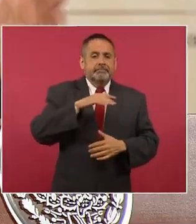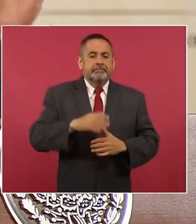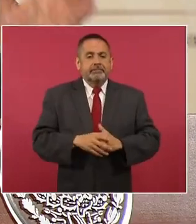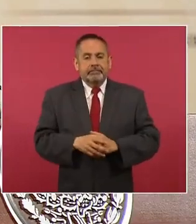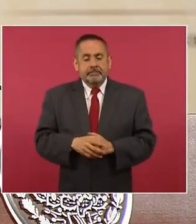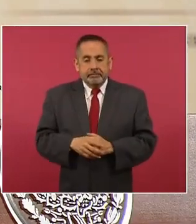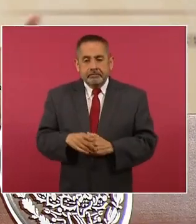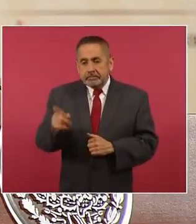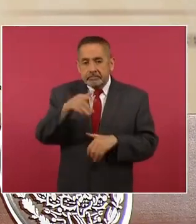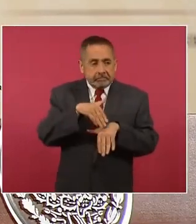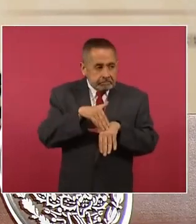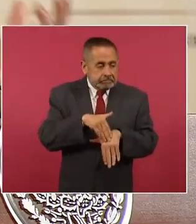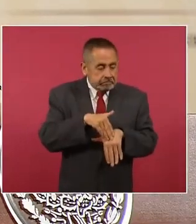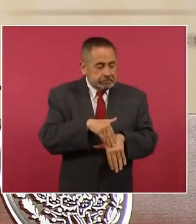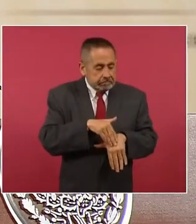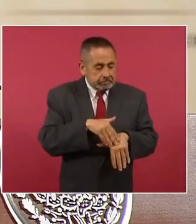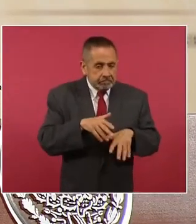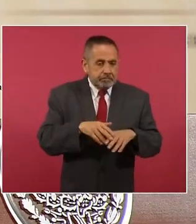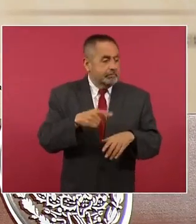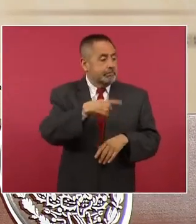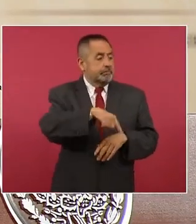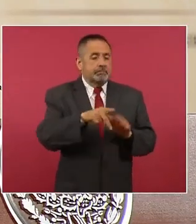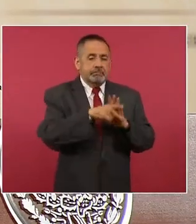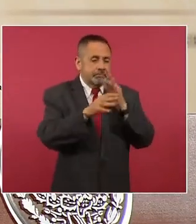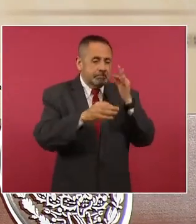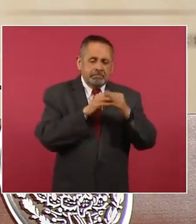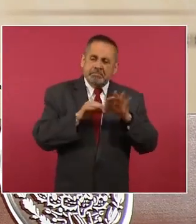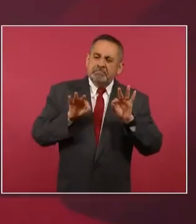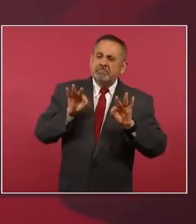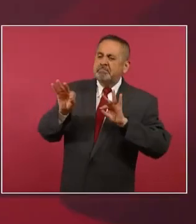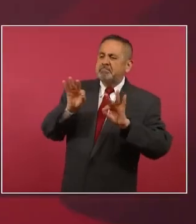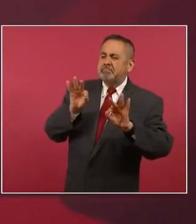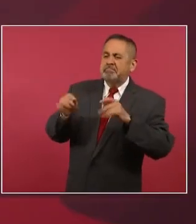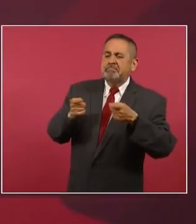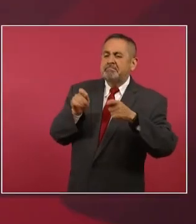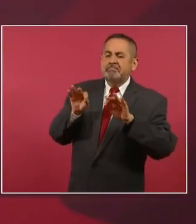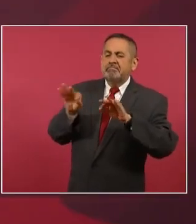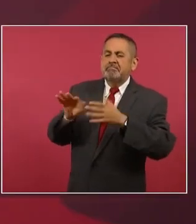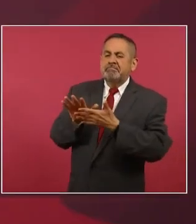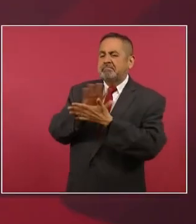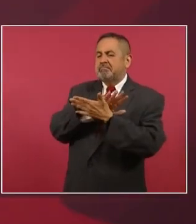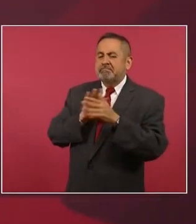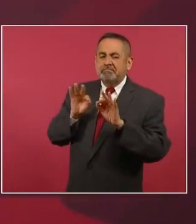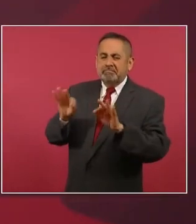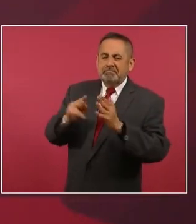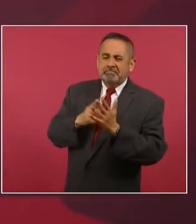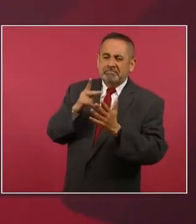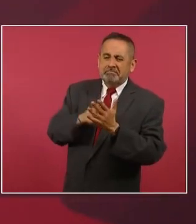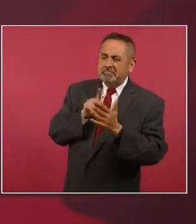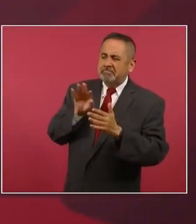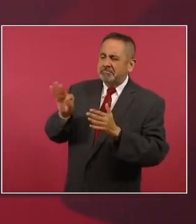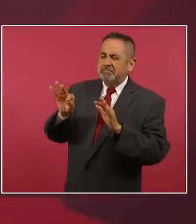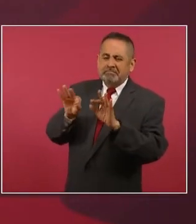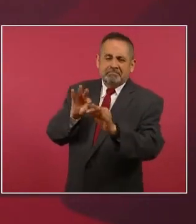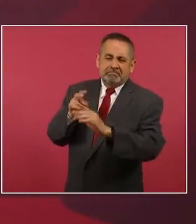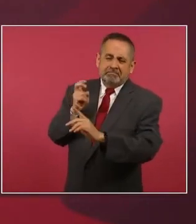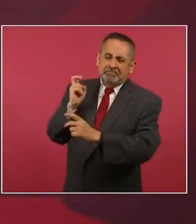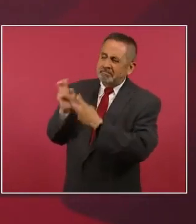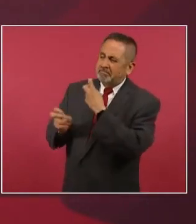se deja manipular, y además los medios de información están dale y dale y dale y dale,